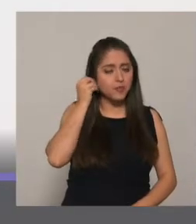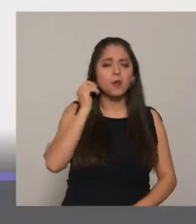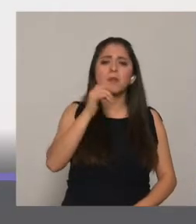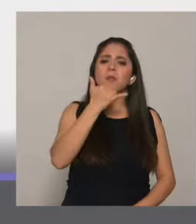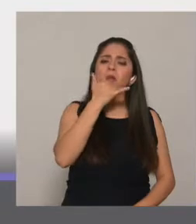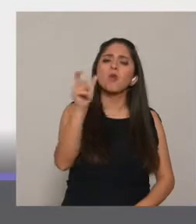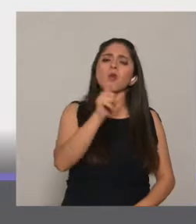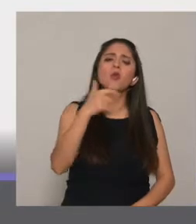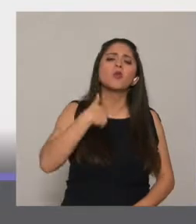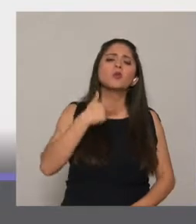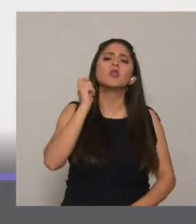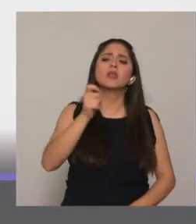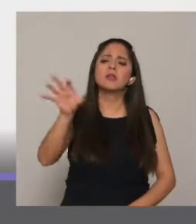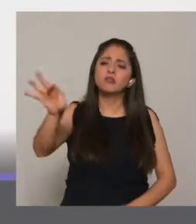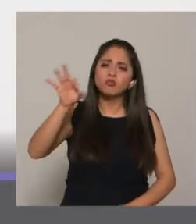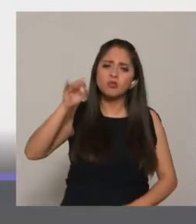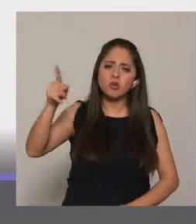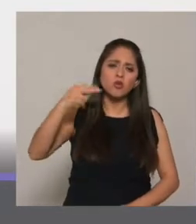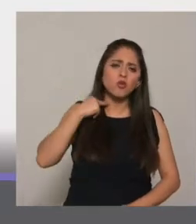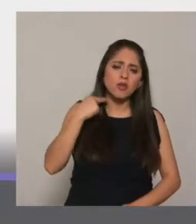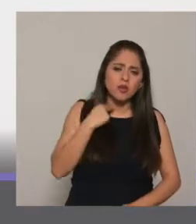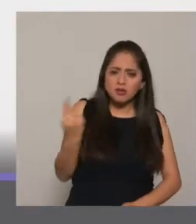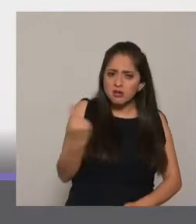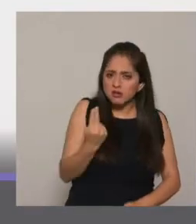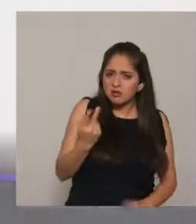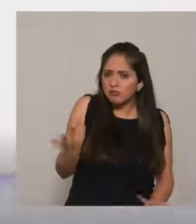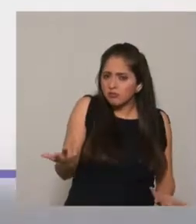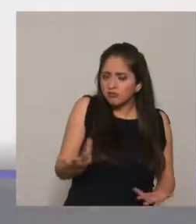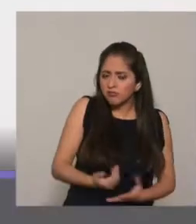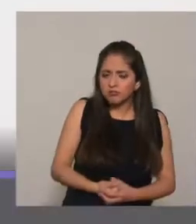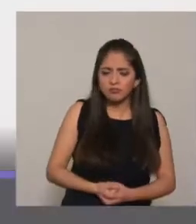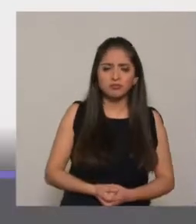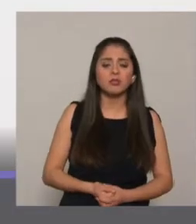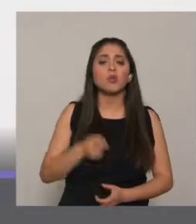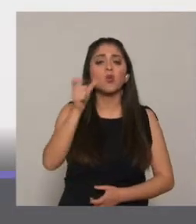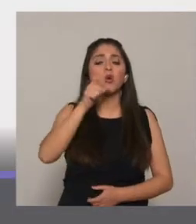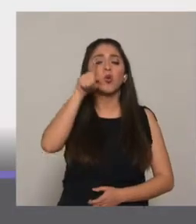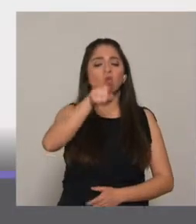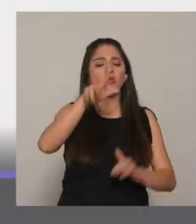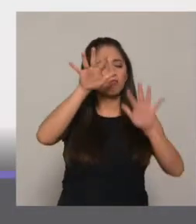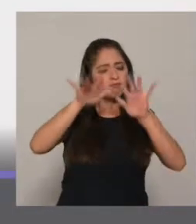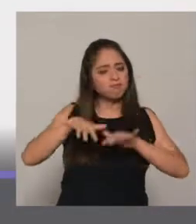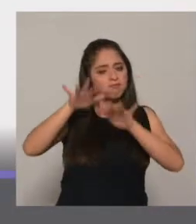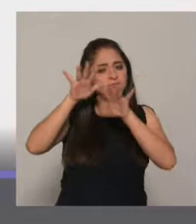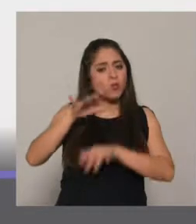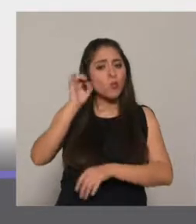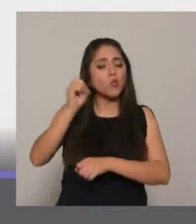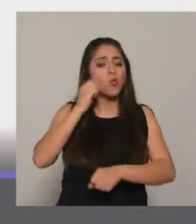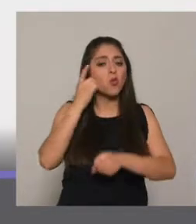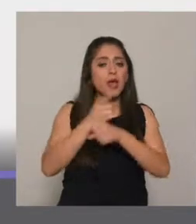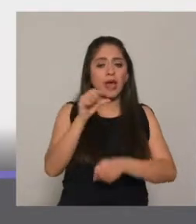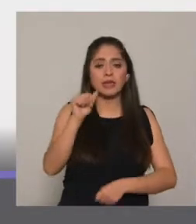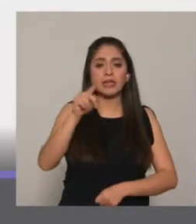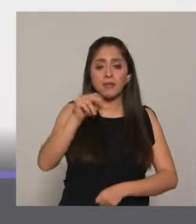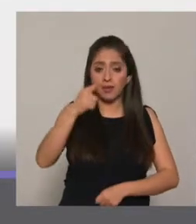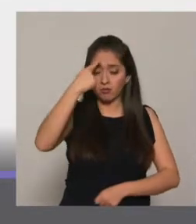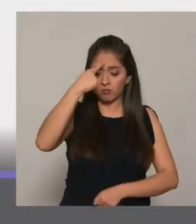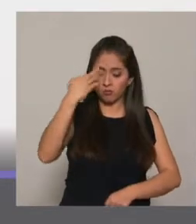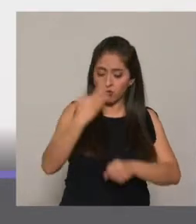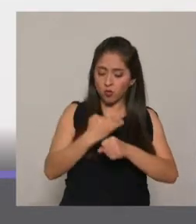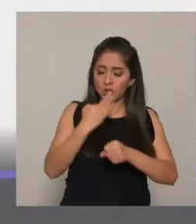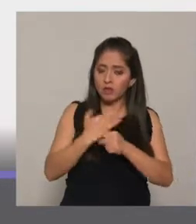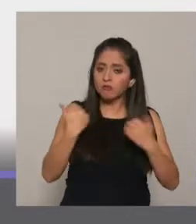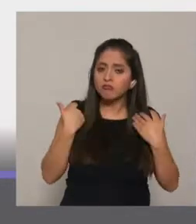El documento de voluntad anticipada es un acto jurídico que otorgan las personas estando en plenitud de facultades